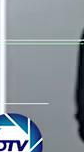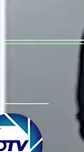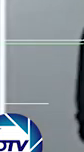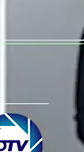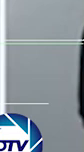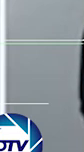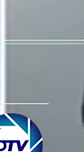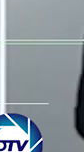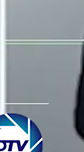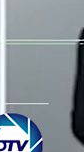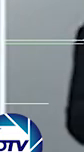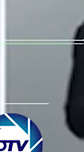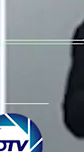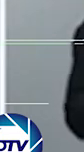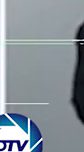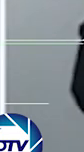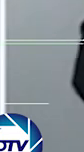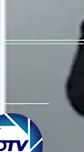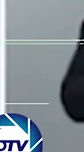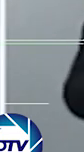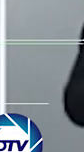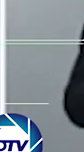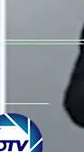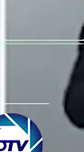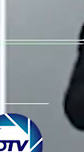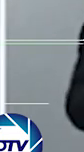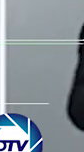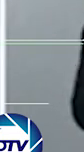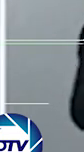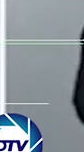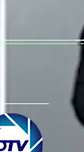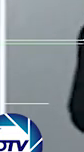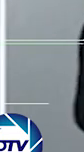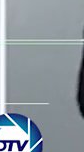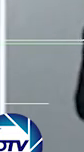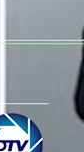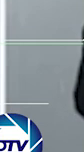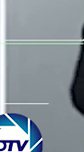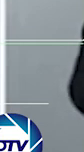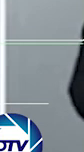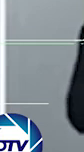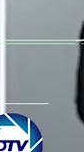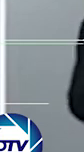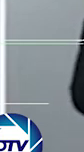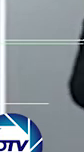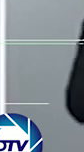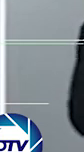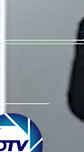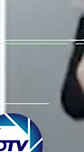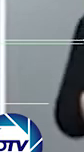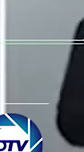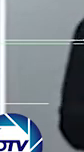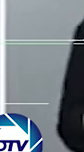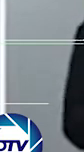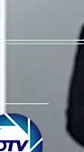será algo, que será una mixtura de lo que había y alguna cosa que van a retirar, pero que no sabemos qué es lo que es en